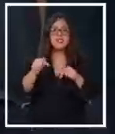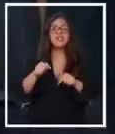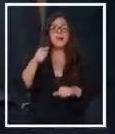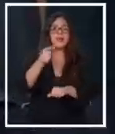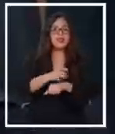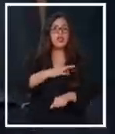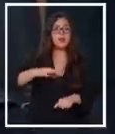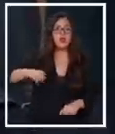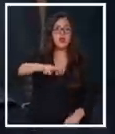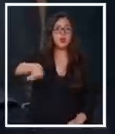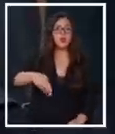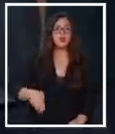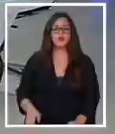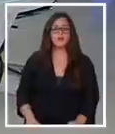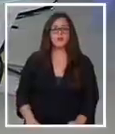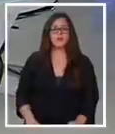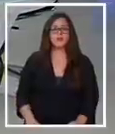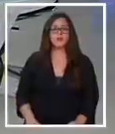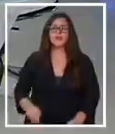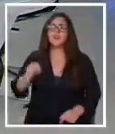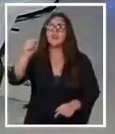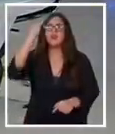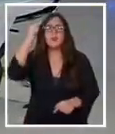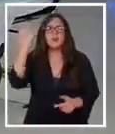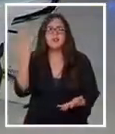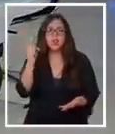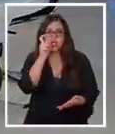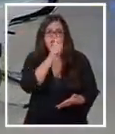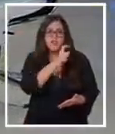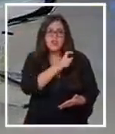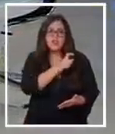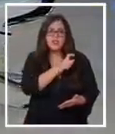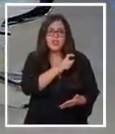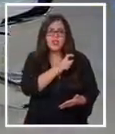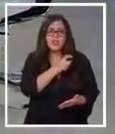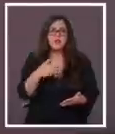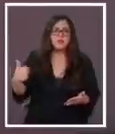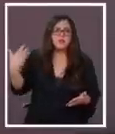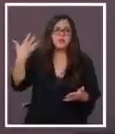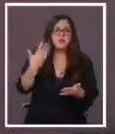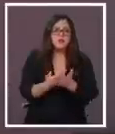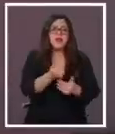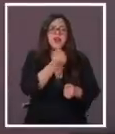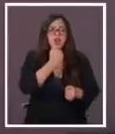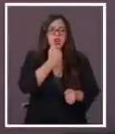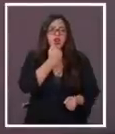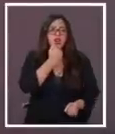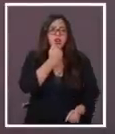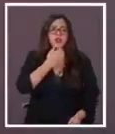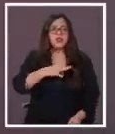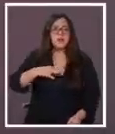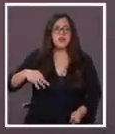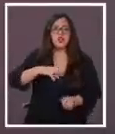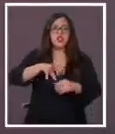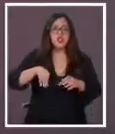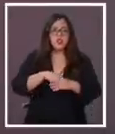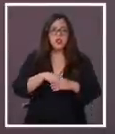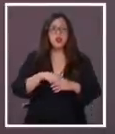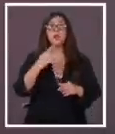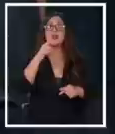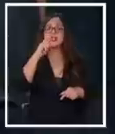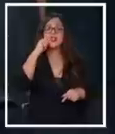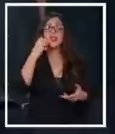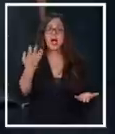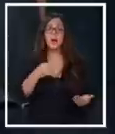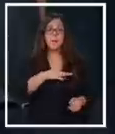ministro y cuánto peso en lo difícil que ha sido esto este primer periodo de instalación los errores que se cometieron en el ministerio del interior que es sin duda el